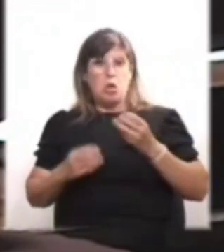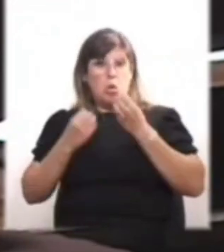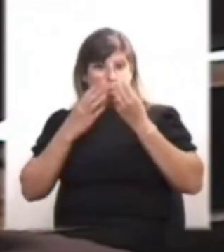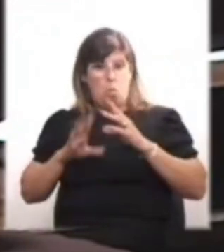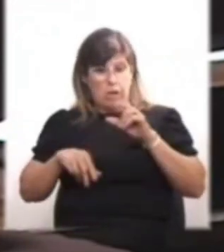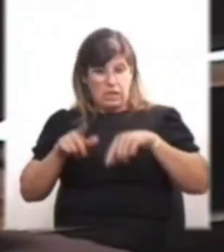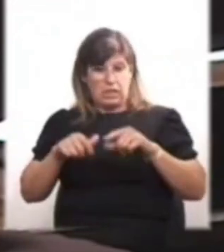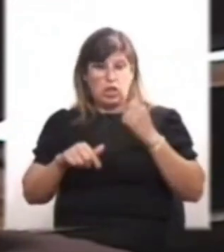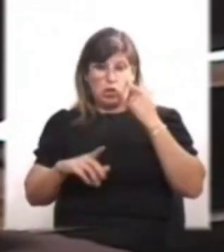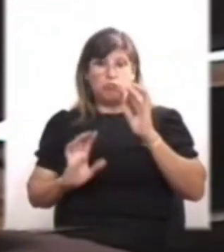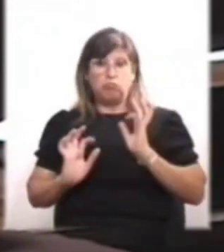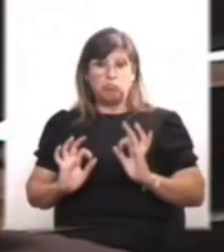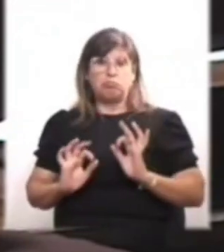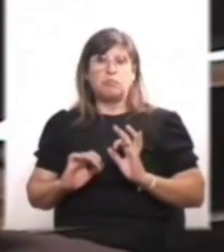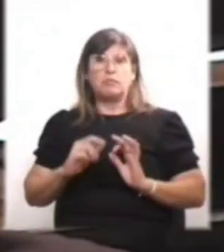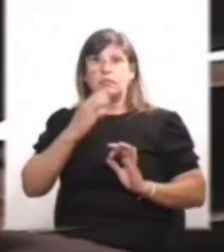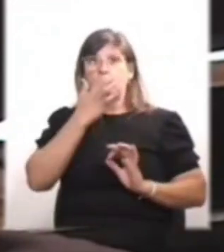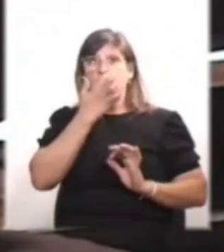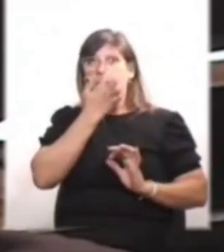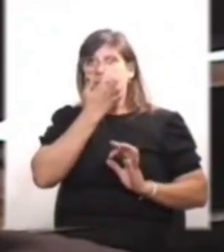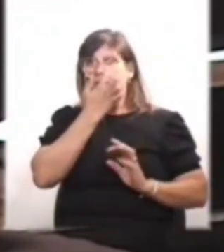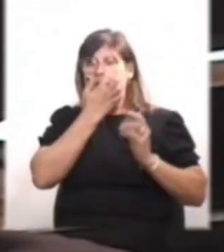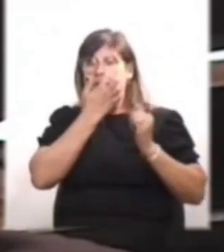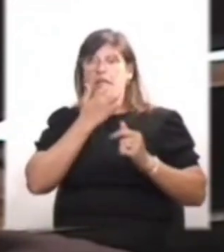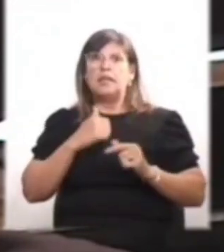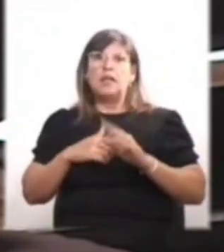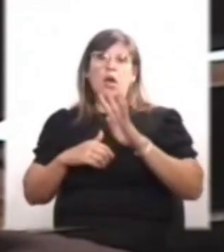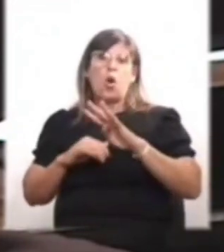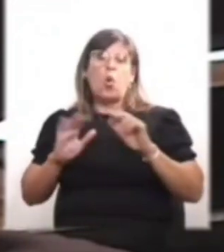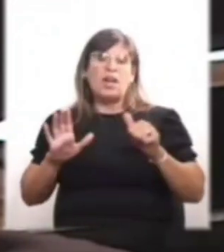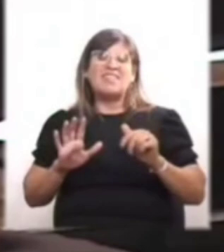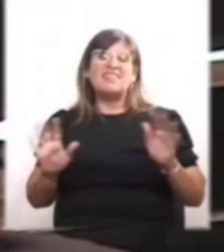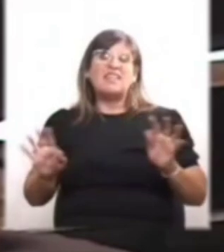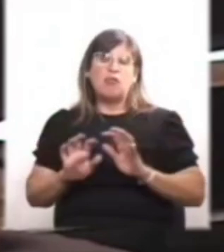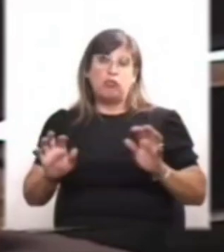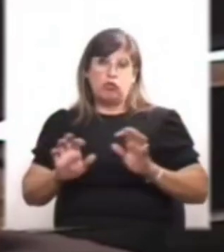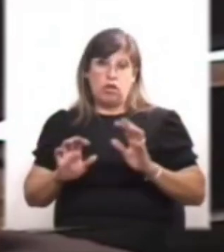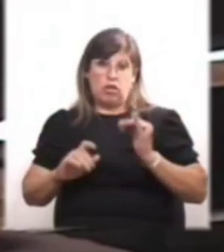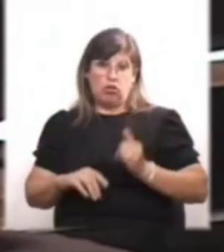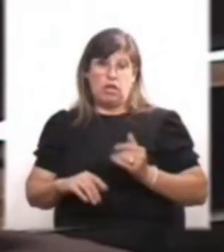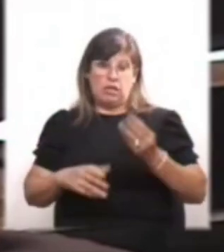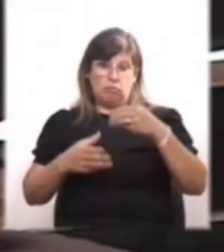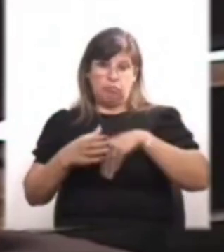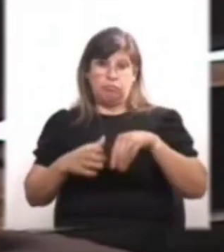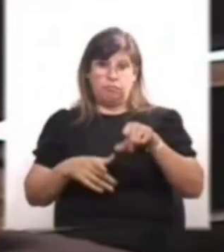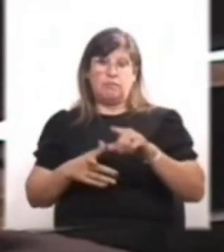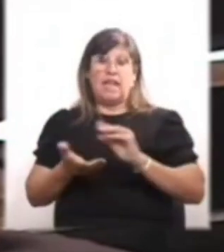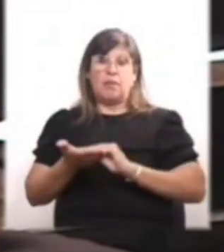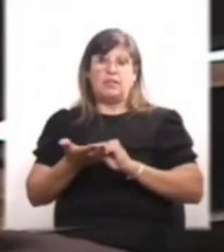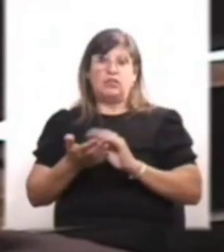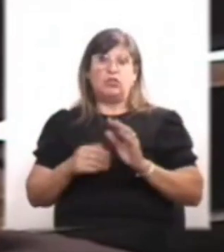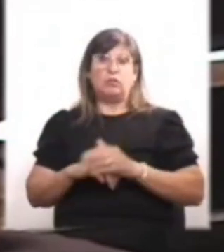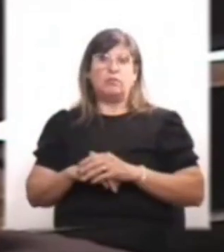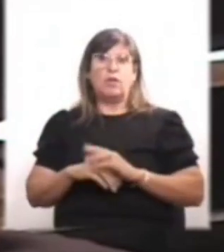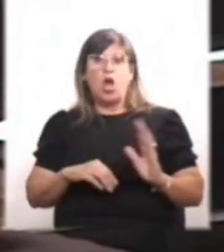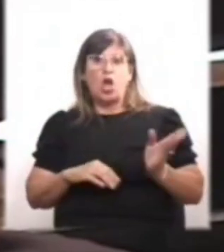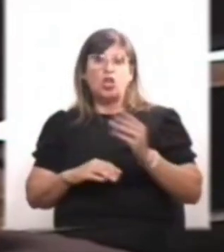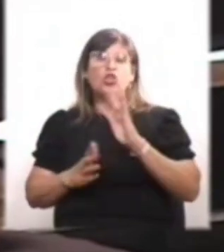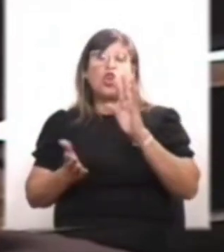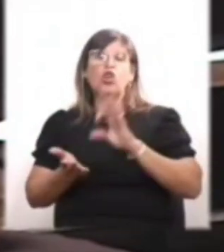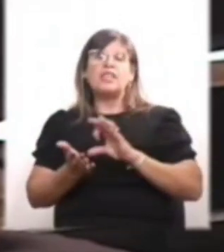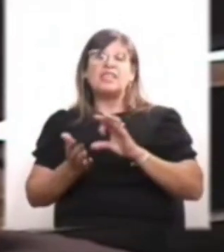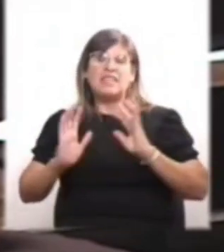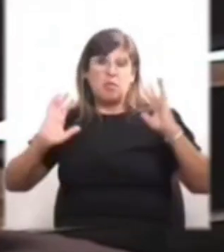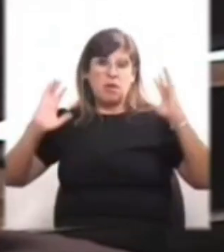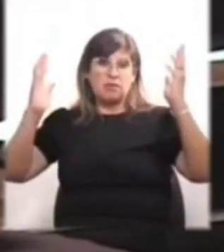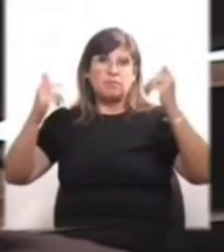de su especialidad, cuenta con 46 funcionarios. O sea, todo el sistema forestal